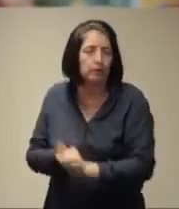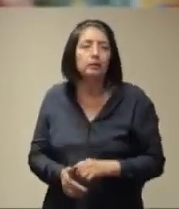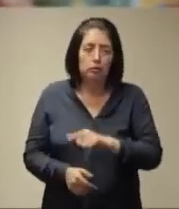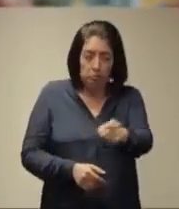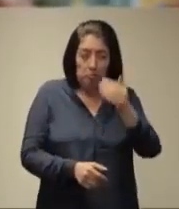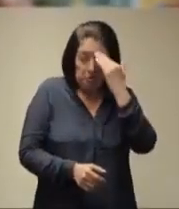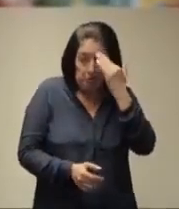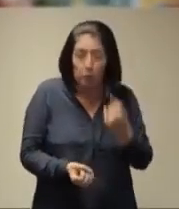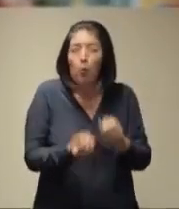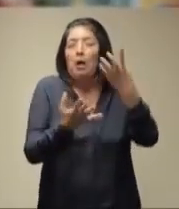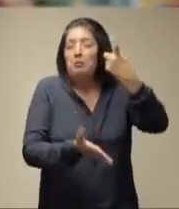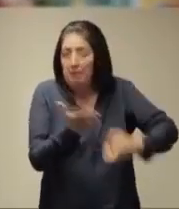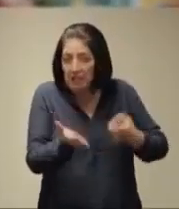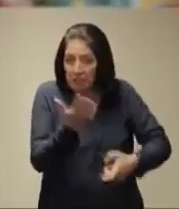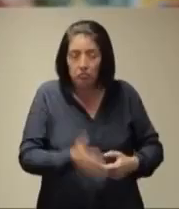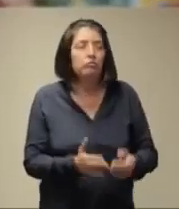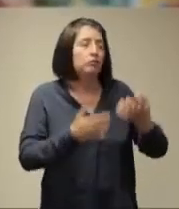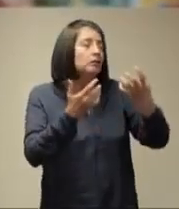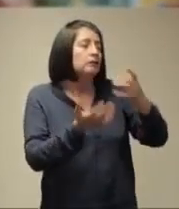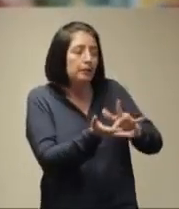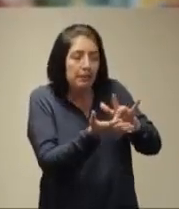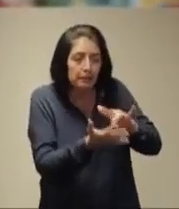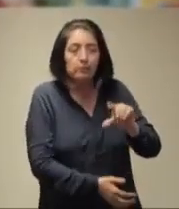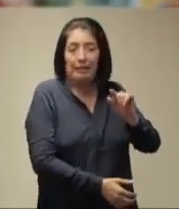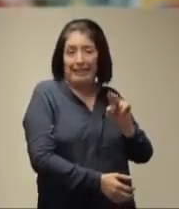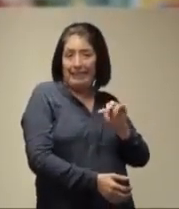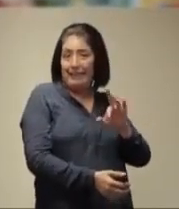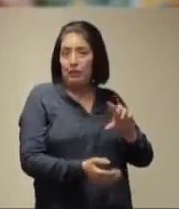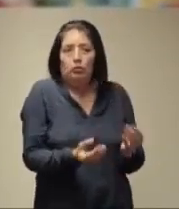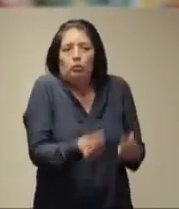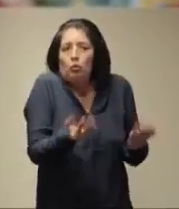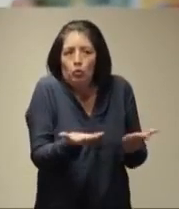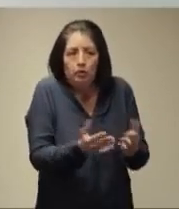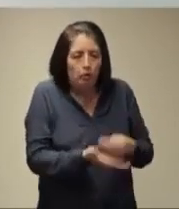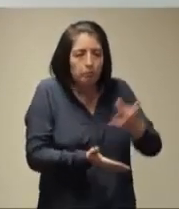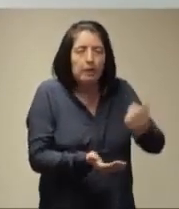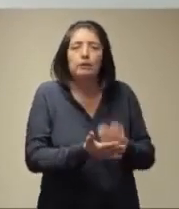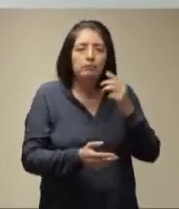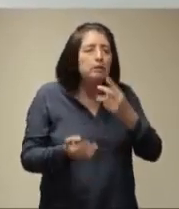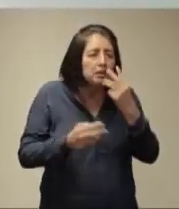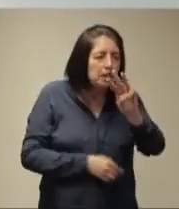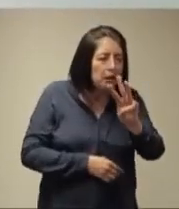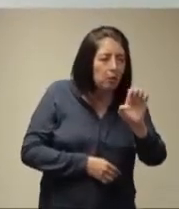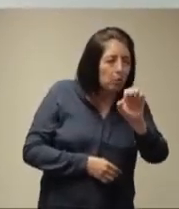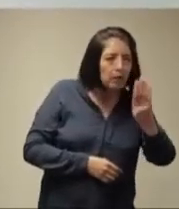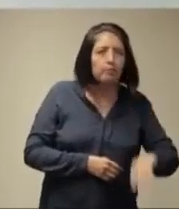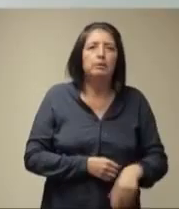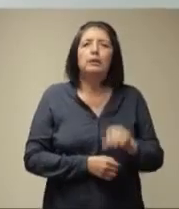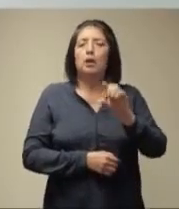quieres conocer los precios de los medicamentos genéricos o los lugares donde puedes adquirirlo, visita la web